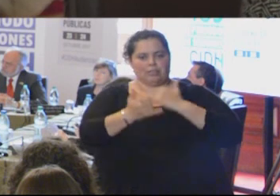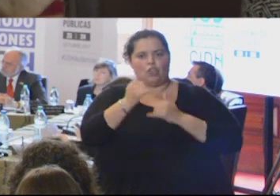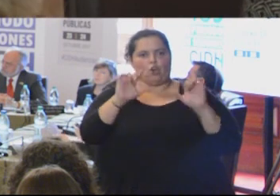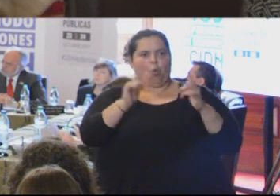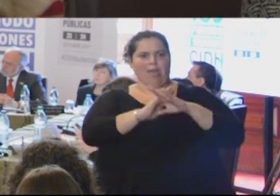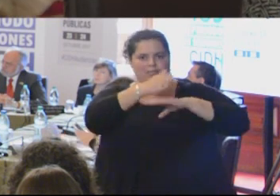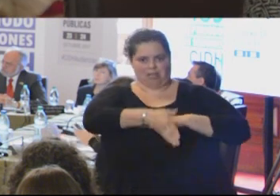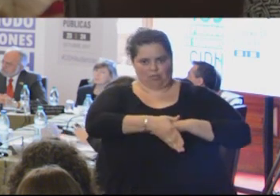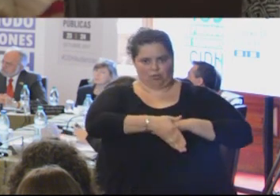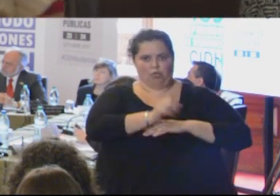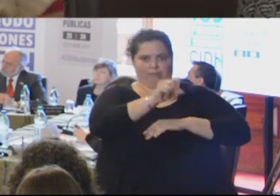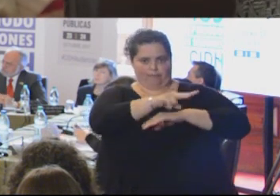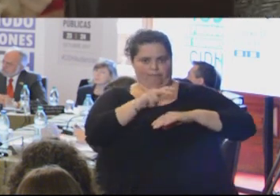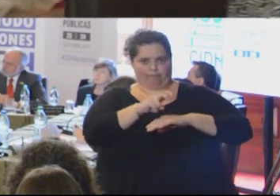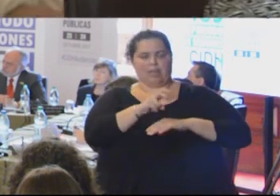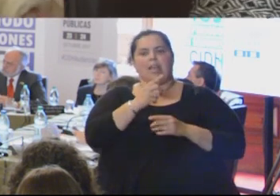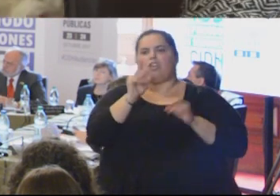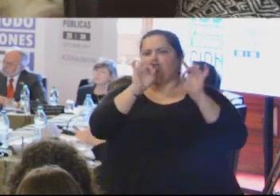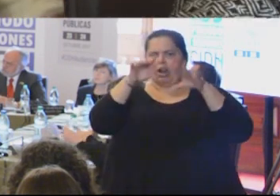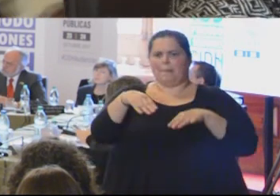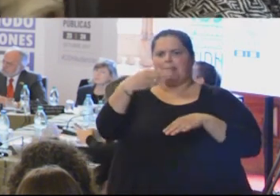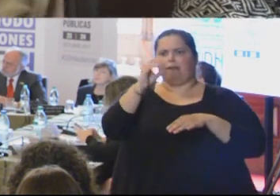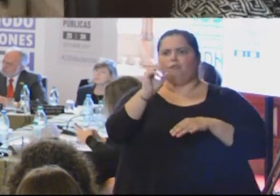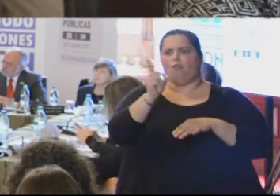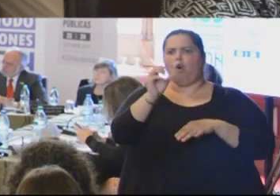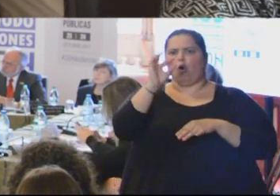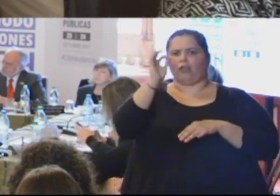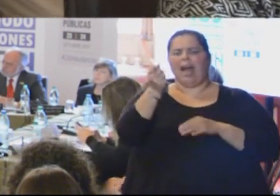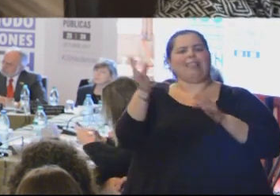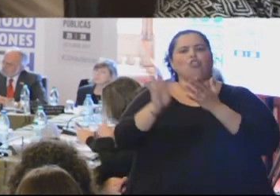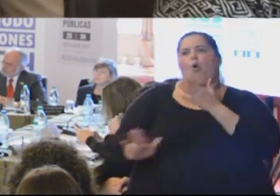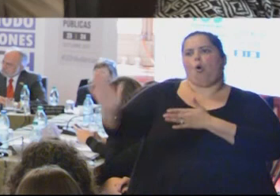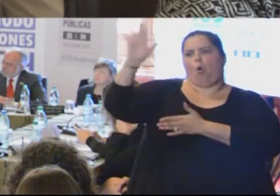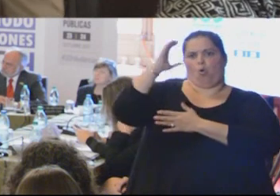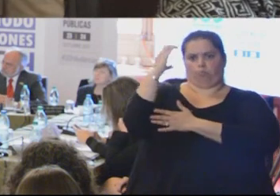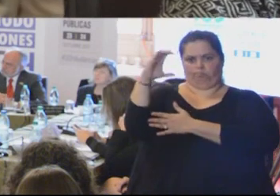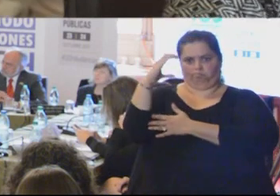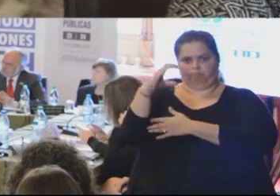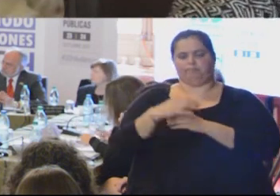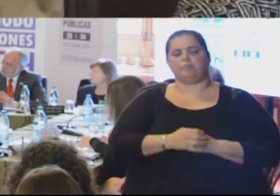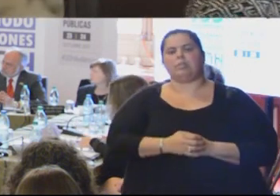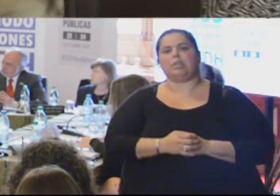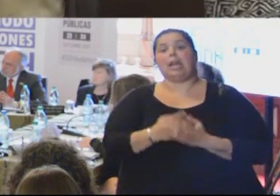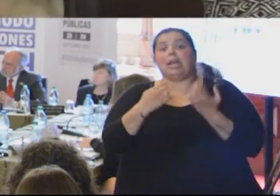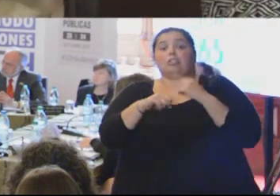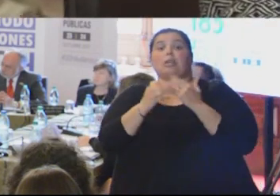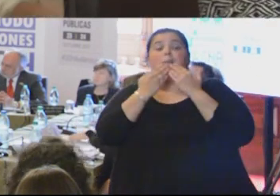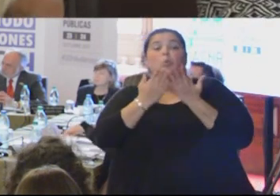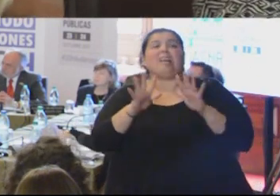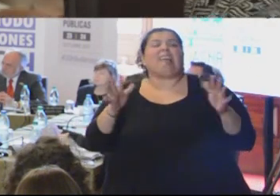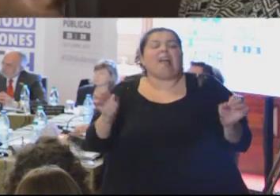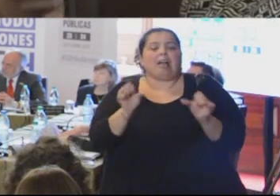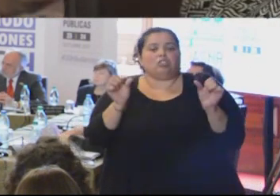acceso no solamente a nivel de bogotá sino a nivel nacional entonces frente a la pregunta de qué tipo de acciones deberían desarrollarse